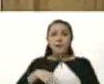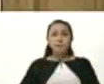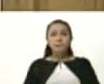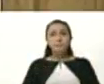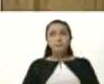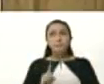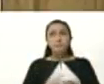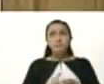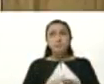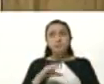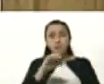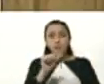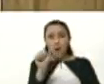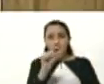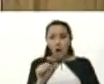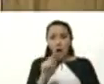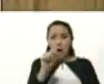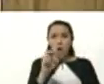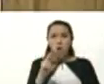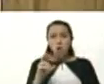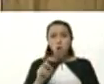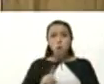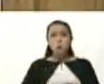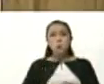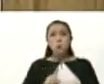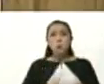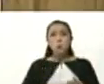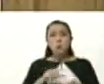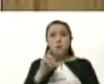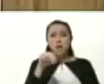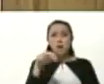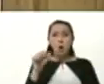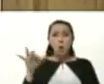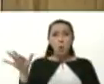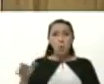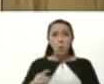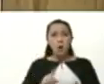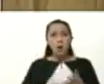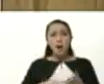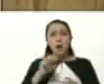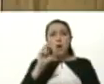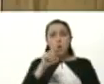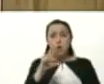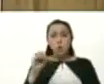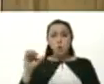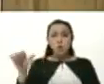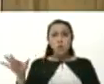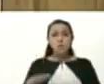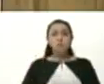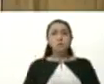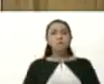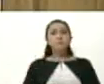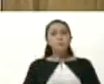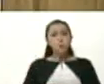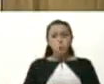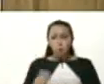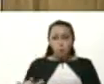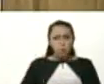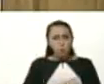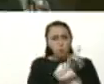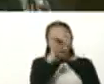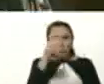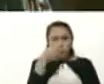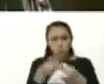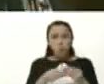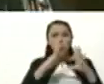Mauricio Castro, Hernán Gamboa, que en paz descanse, y César Pérez Rossi, a cuyo vuelo se sumaron en plena